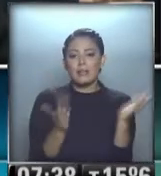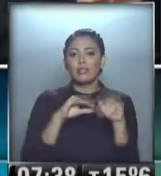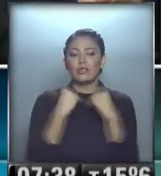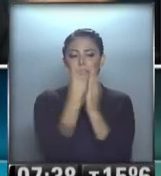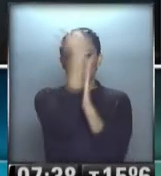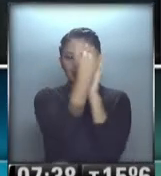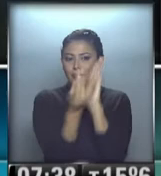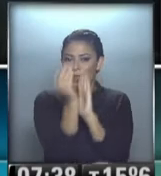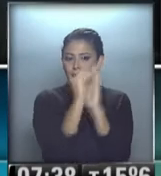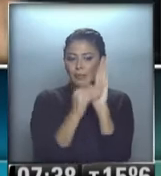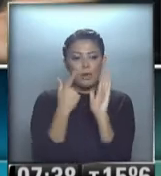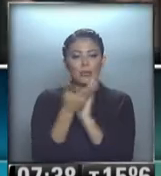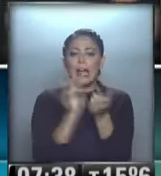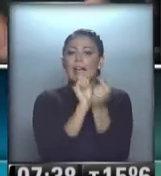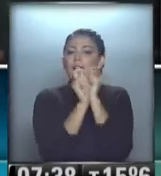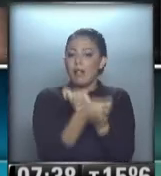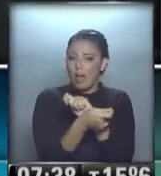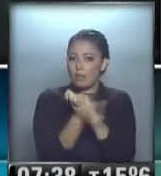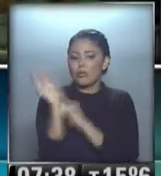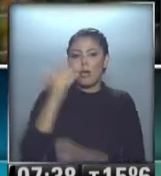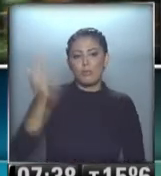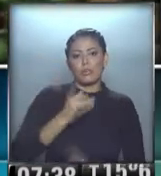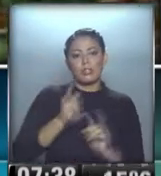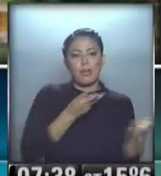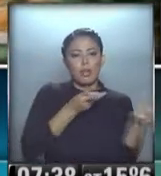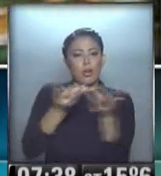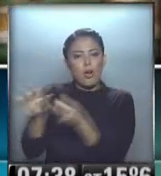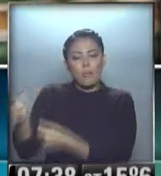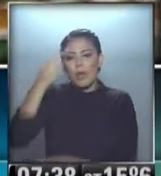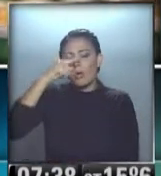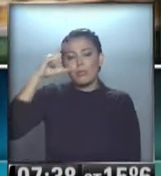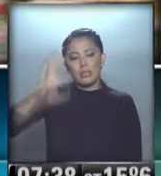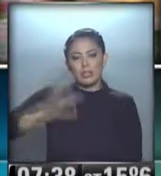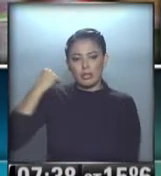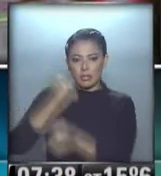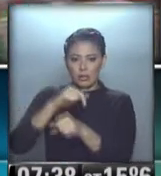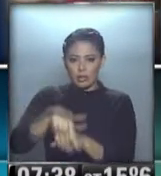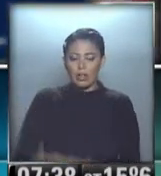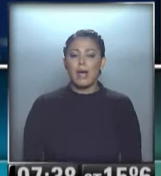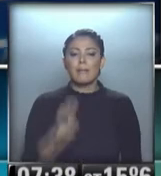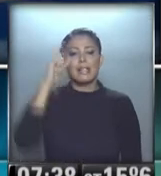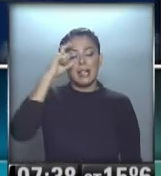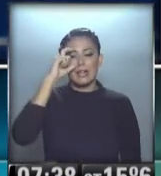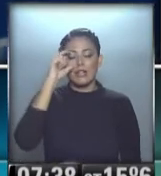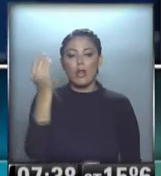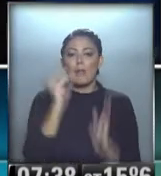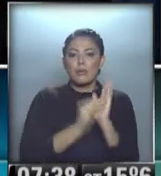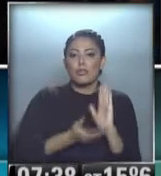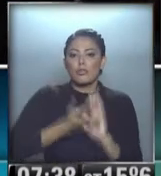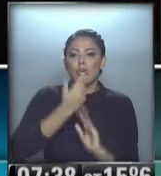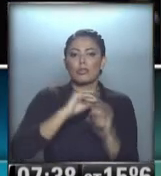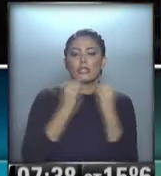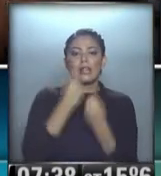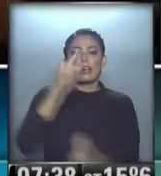nacional que contempla los cambios que se dieron en la producción y el consumo durante la última década. Para enero, arrojó una suba de precios del